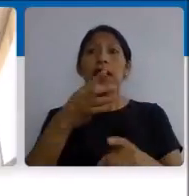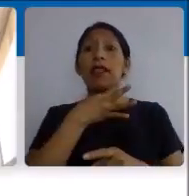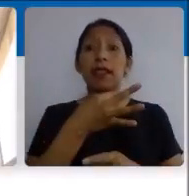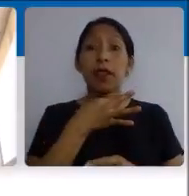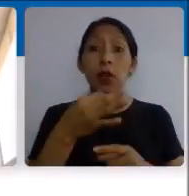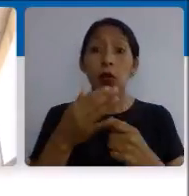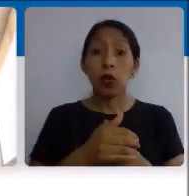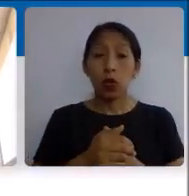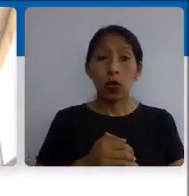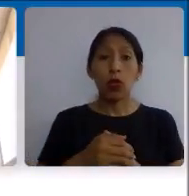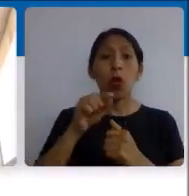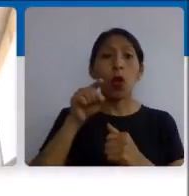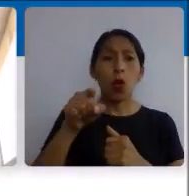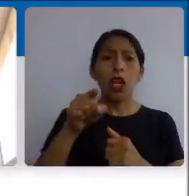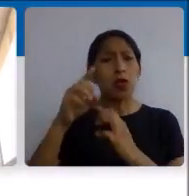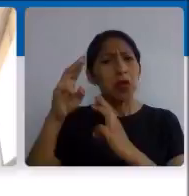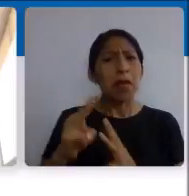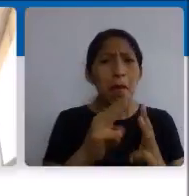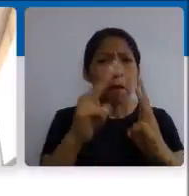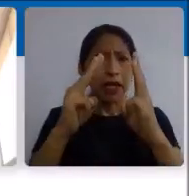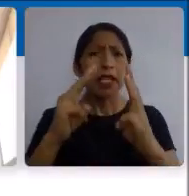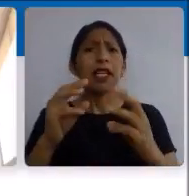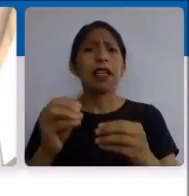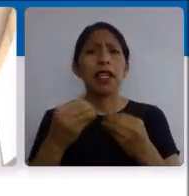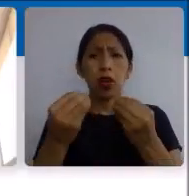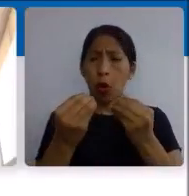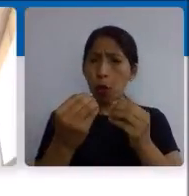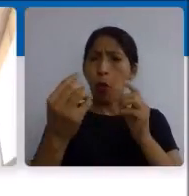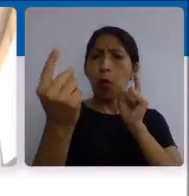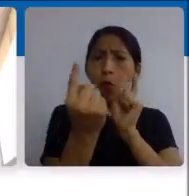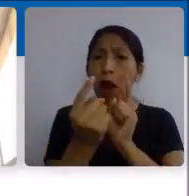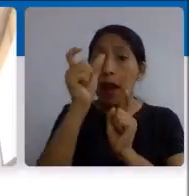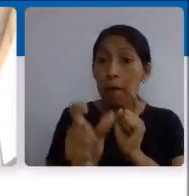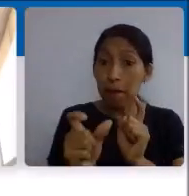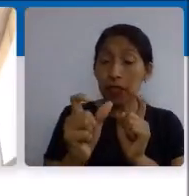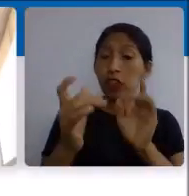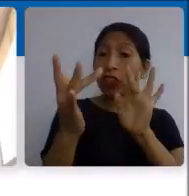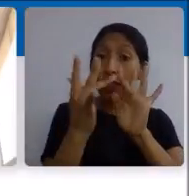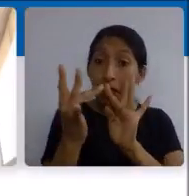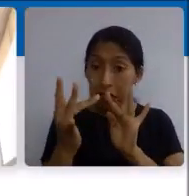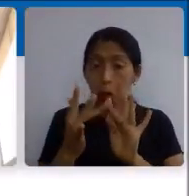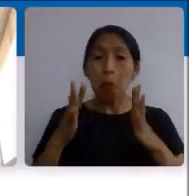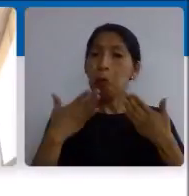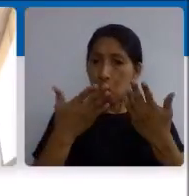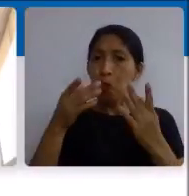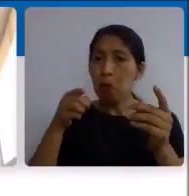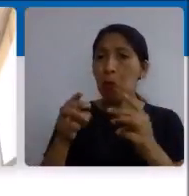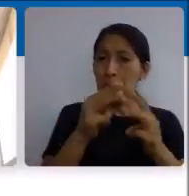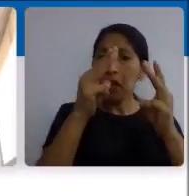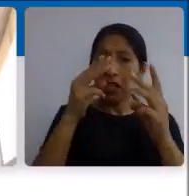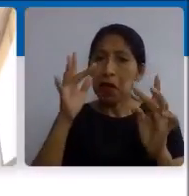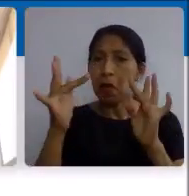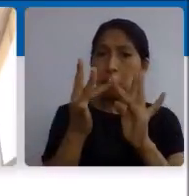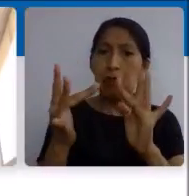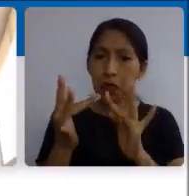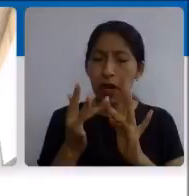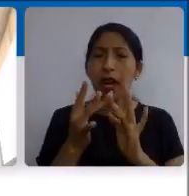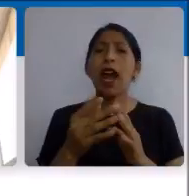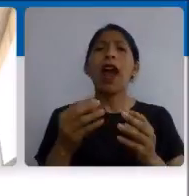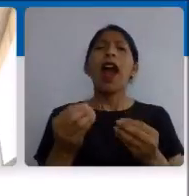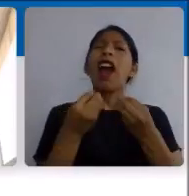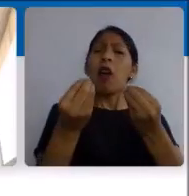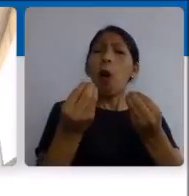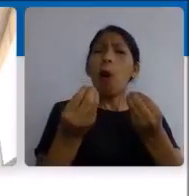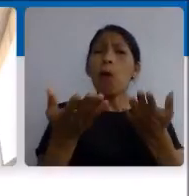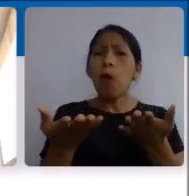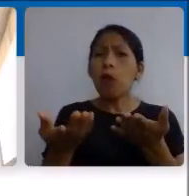ejemplo TripAdvisor, ¿no? O sea, es una manera de poder llegar directamente al consumidor final. ¿Cuáles son los medios para poder